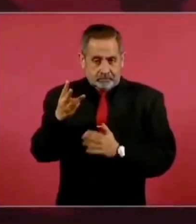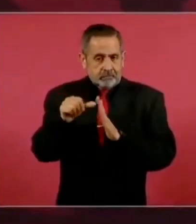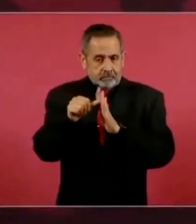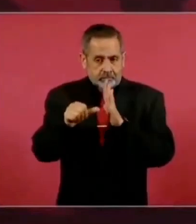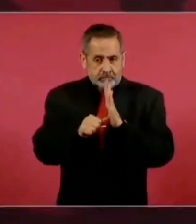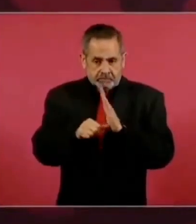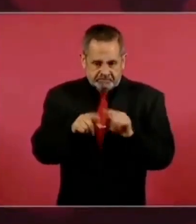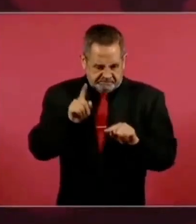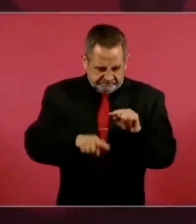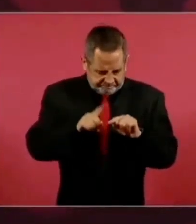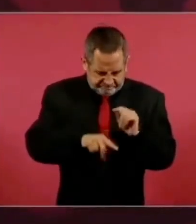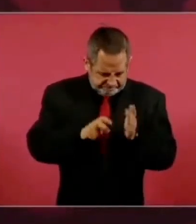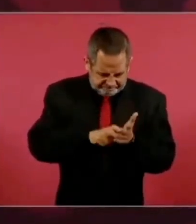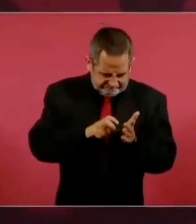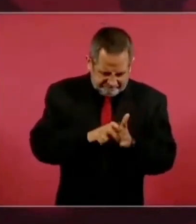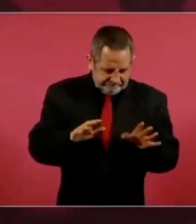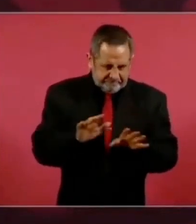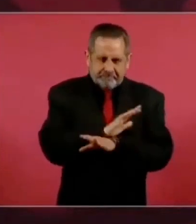para